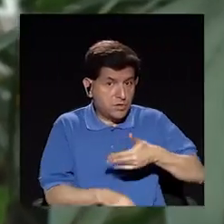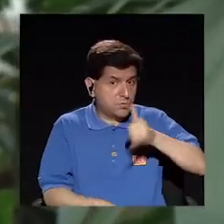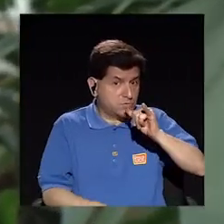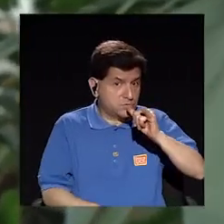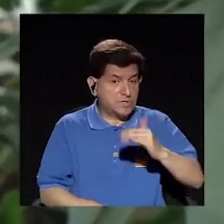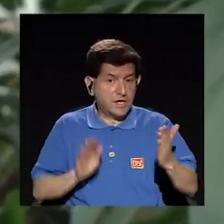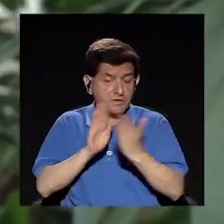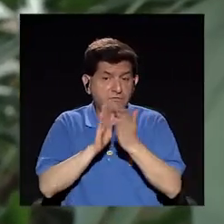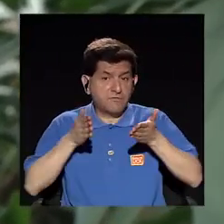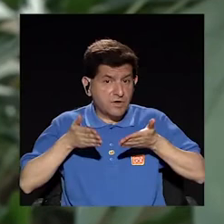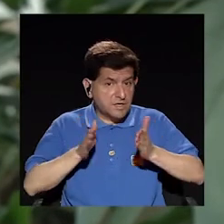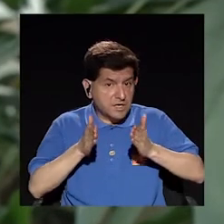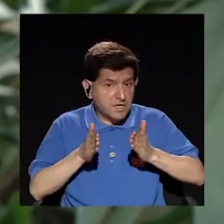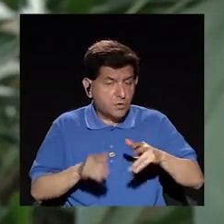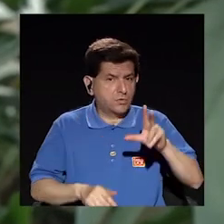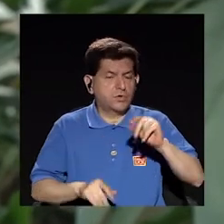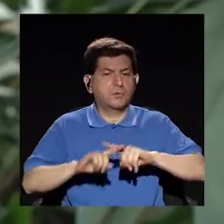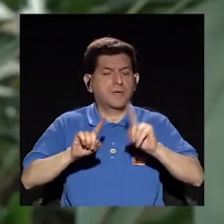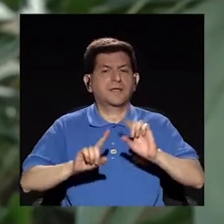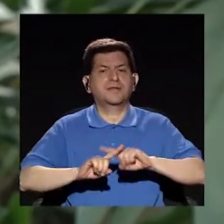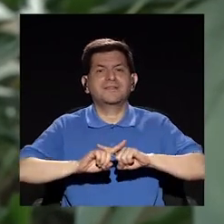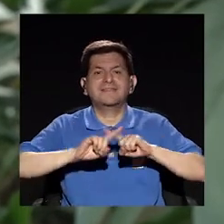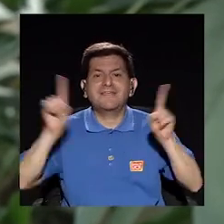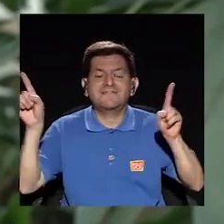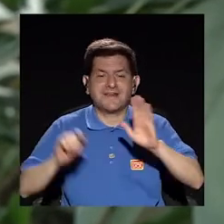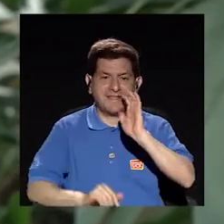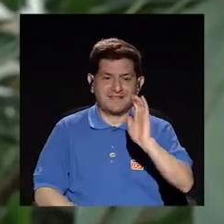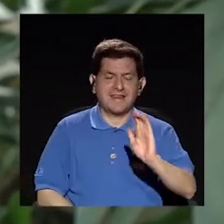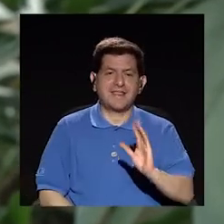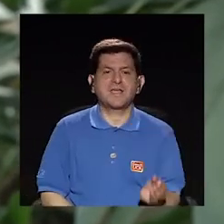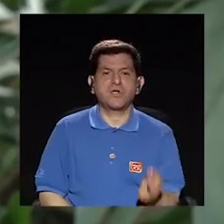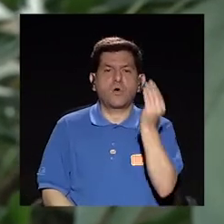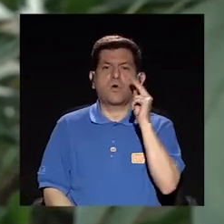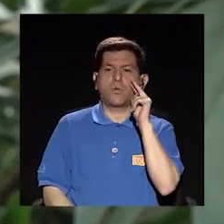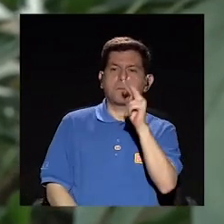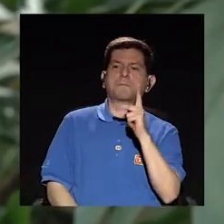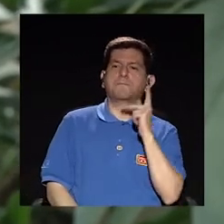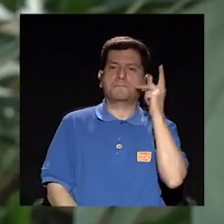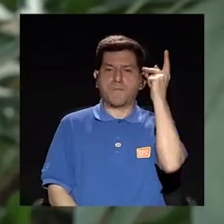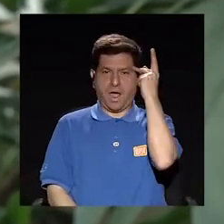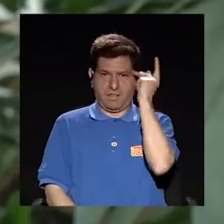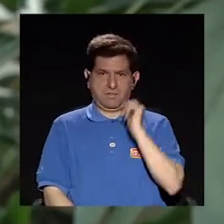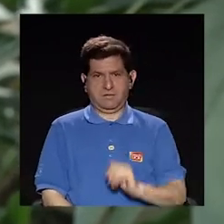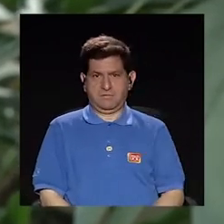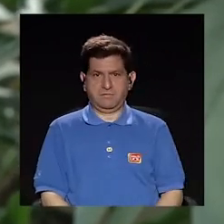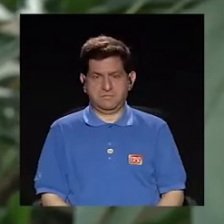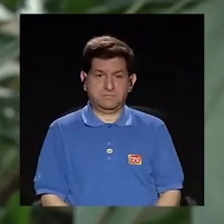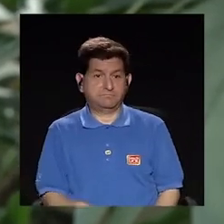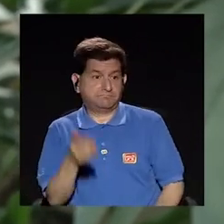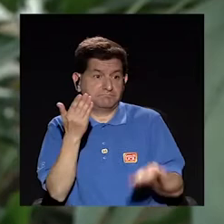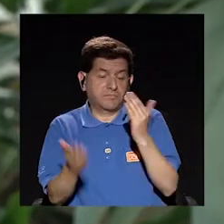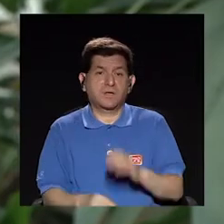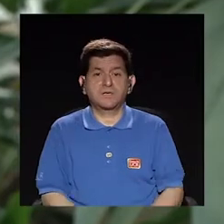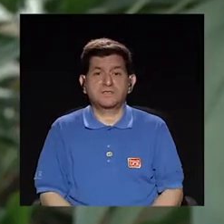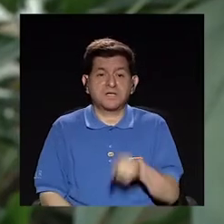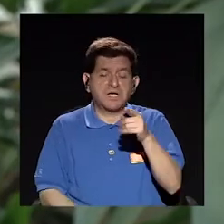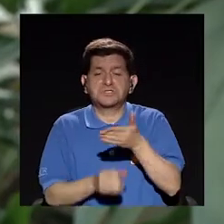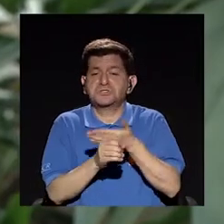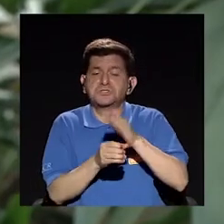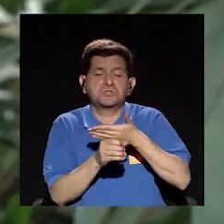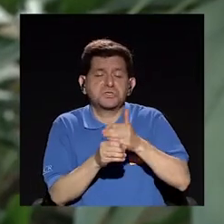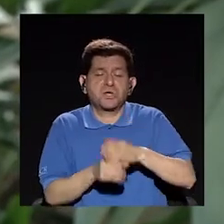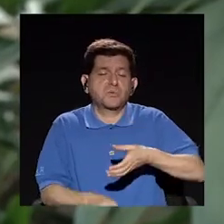alcohol delante de sus hijos, pero es muy diferente que un niño o un joven vea a sus padres tomándose